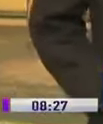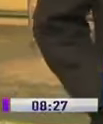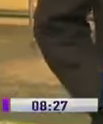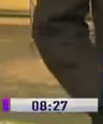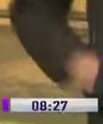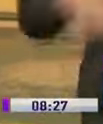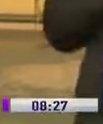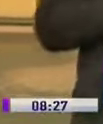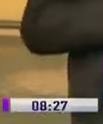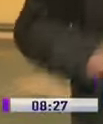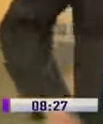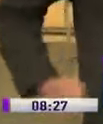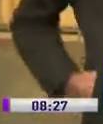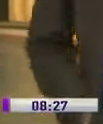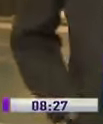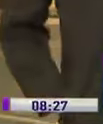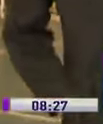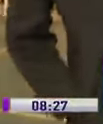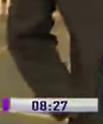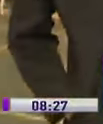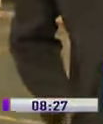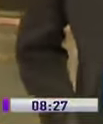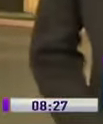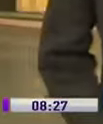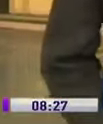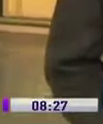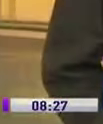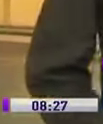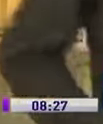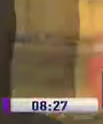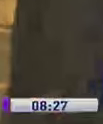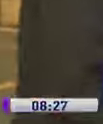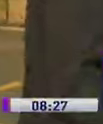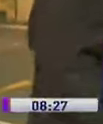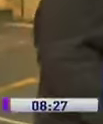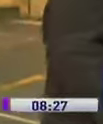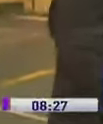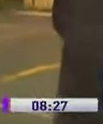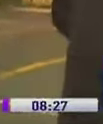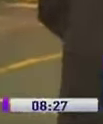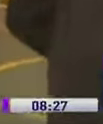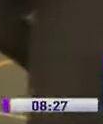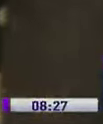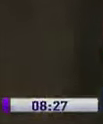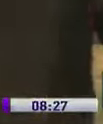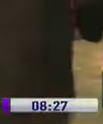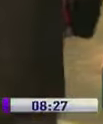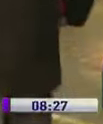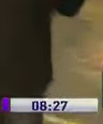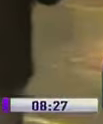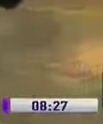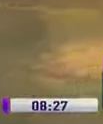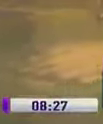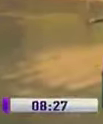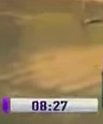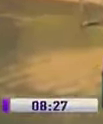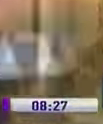Chile eso fue hace 20 años. Mirá, pero queremos ver un poquito, mirá. El penal, tapo. Mirá, ya, yo tapo el penal, a Iván Caviedes,